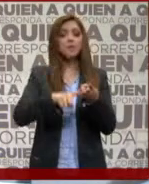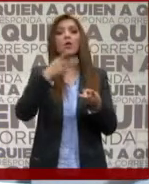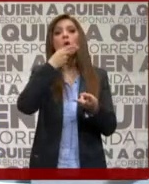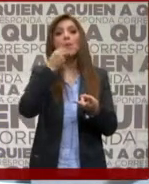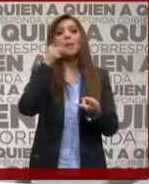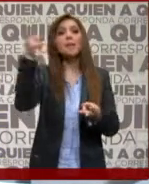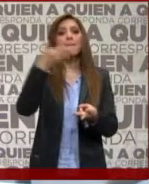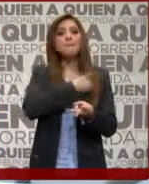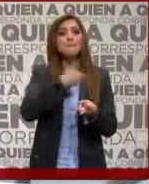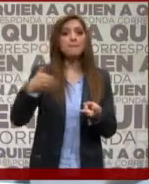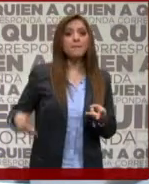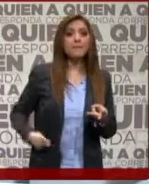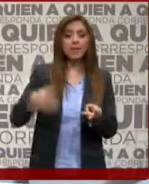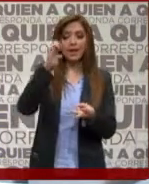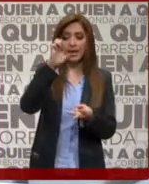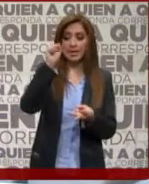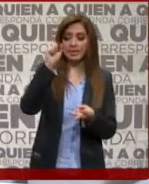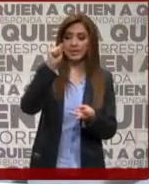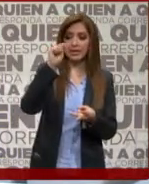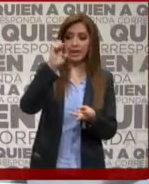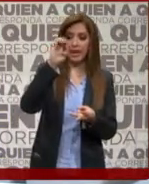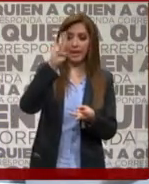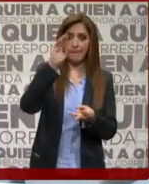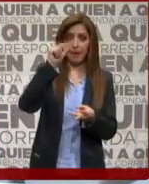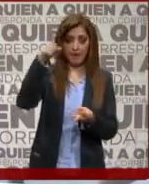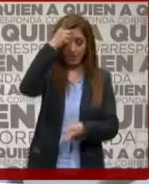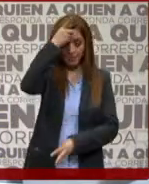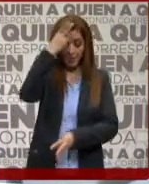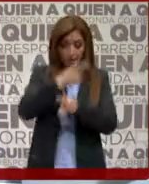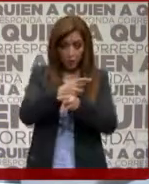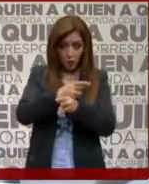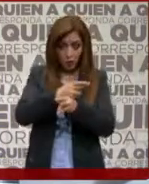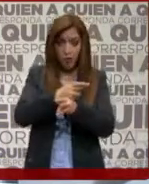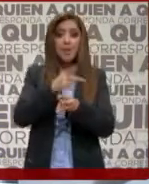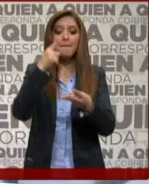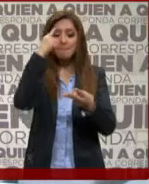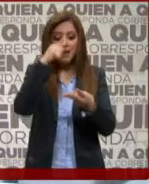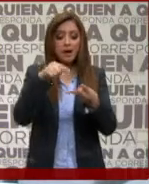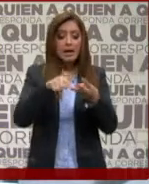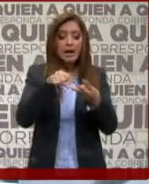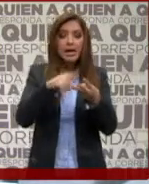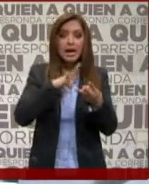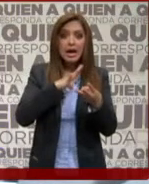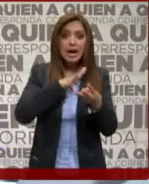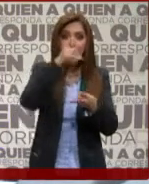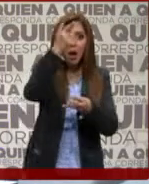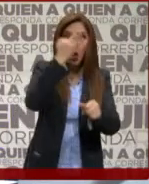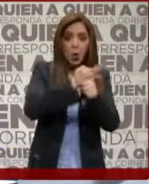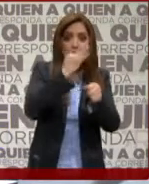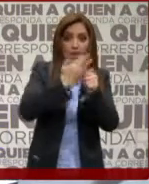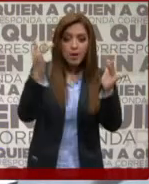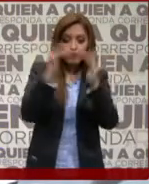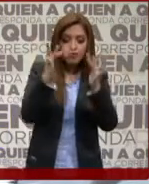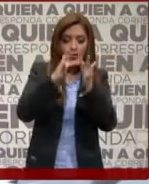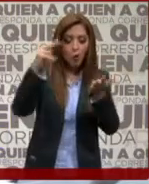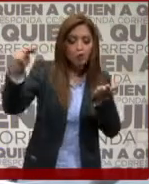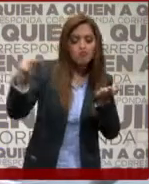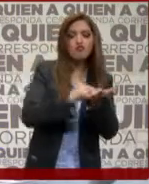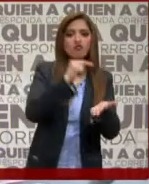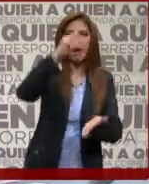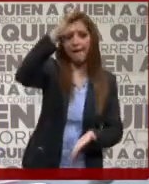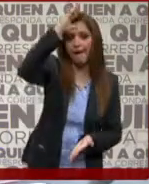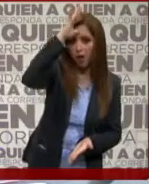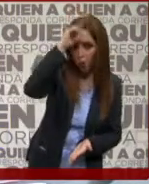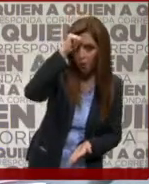que en estos momentos se encuentra ya allí en las oficinas del conadic para dar paso en el sector salud a la firma de este convenio